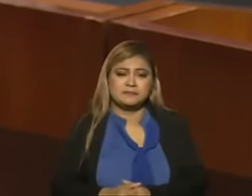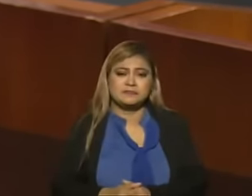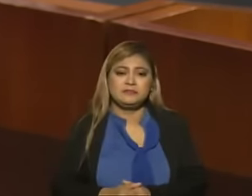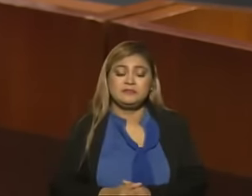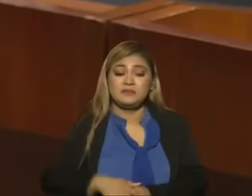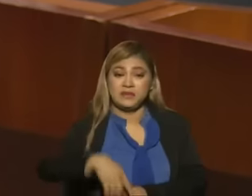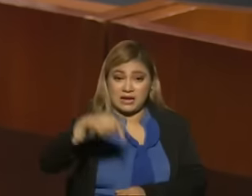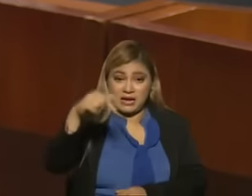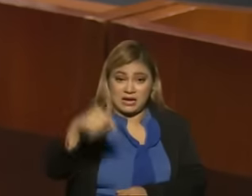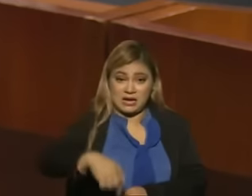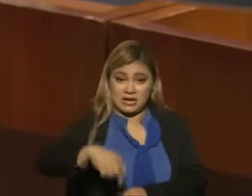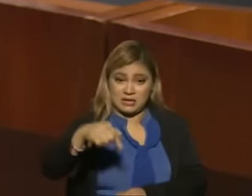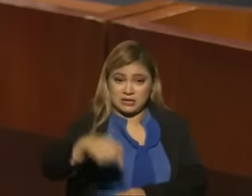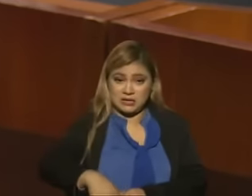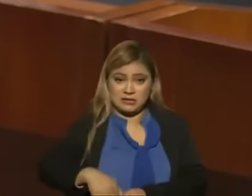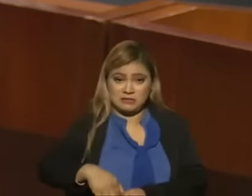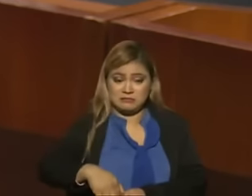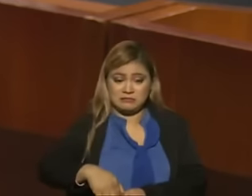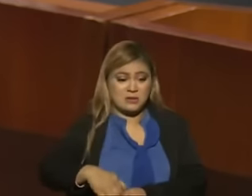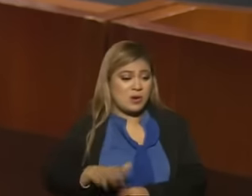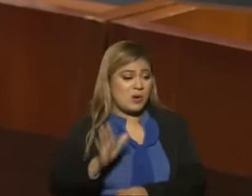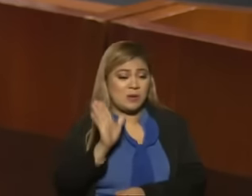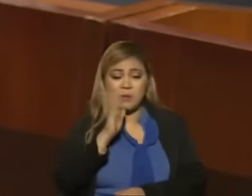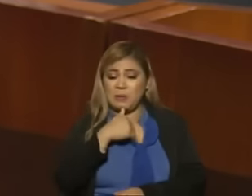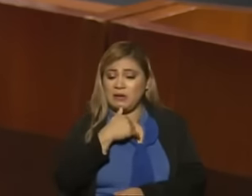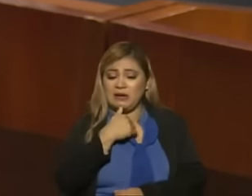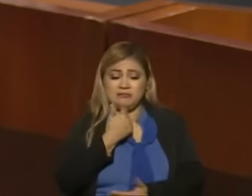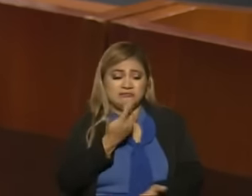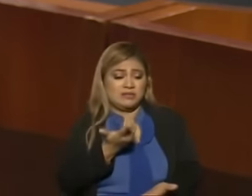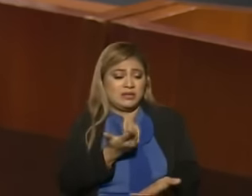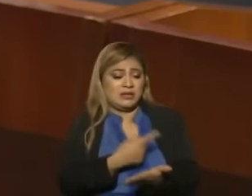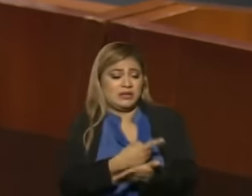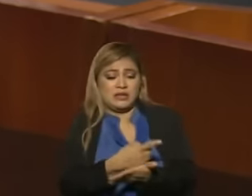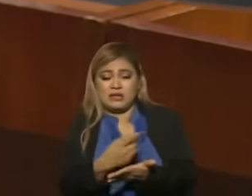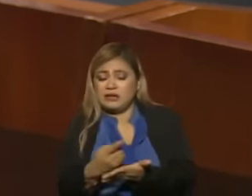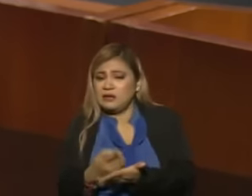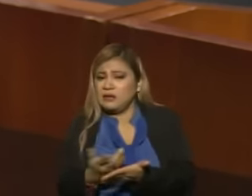Aquí no se dio un debate, aquí